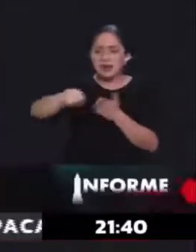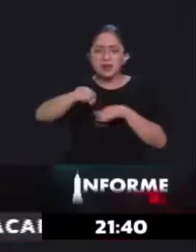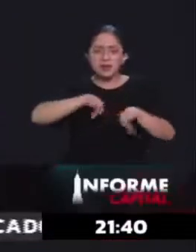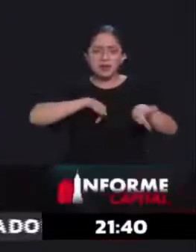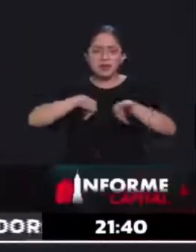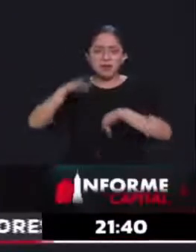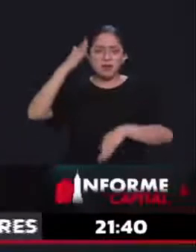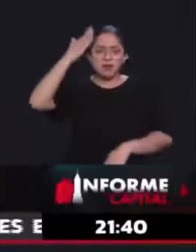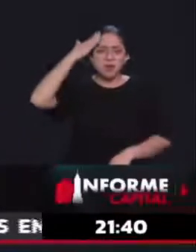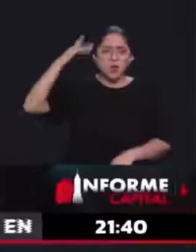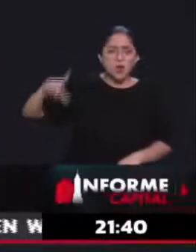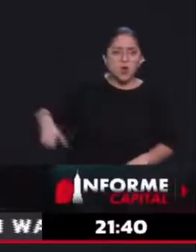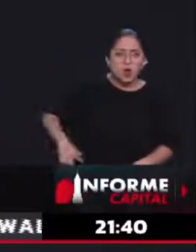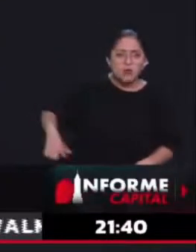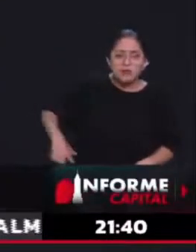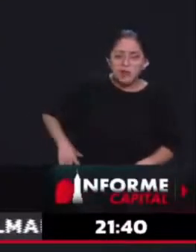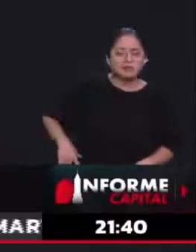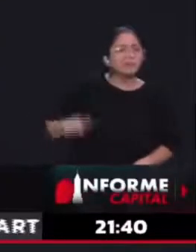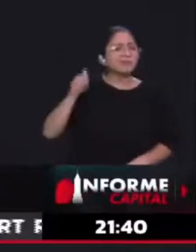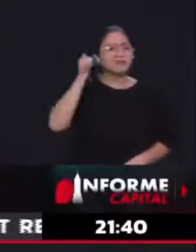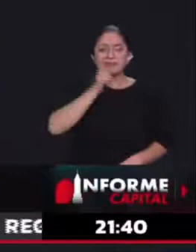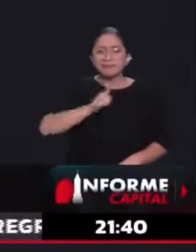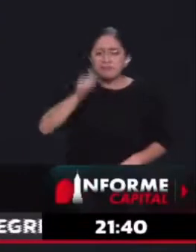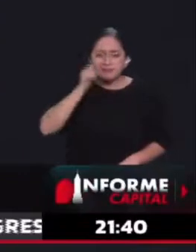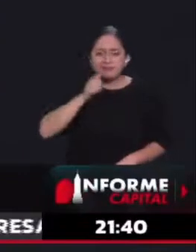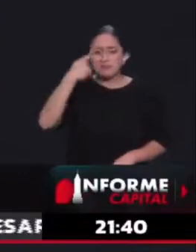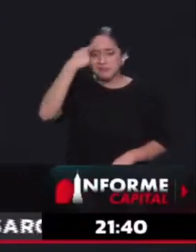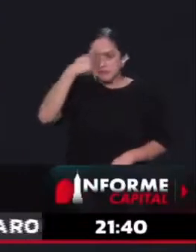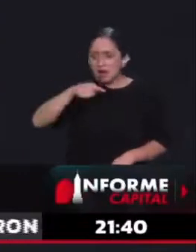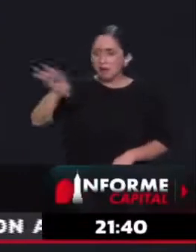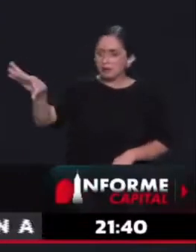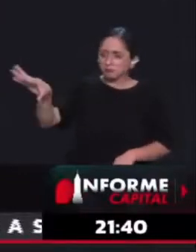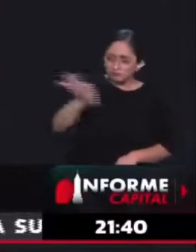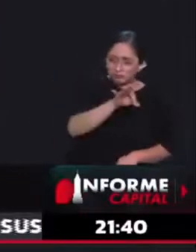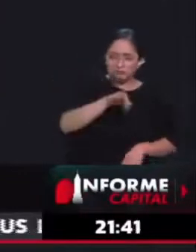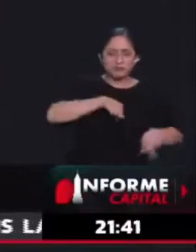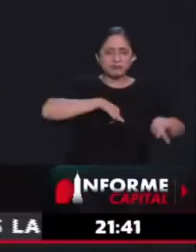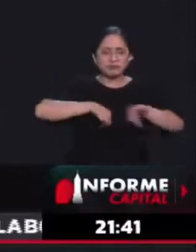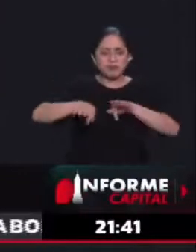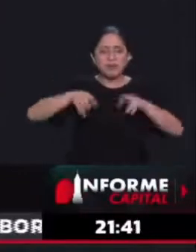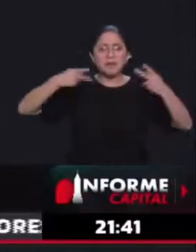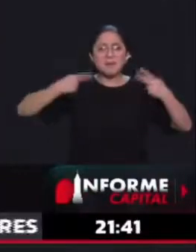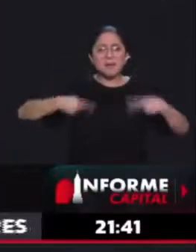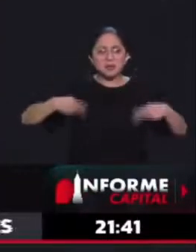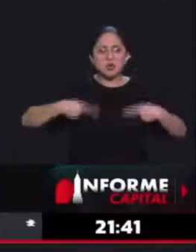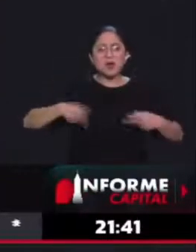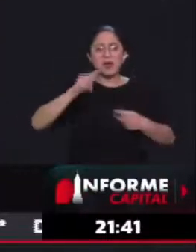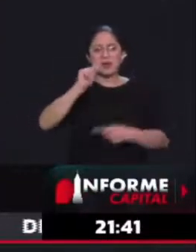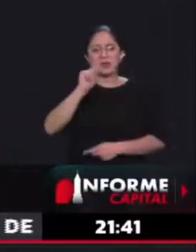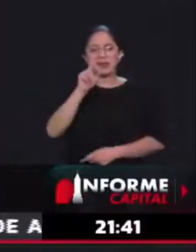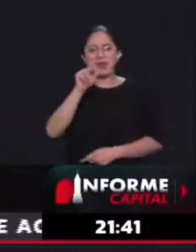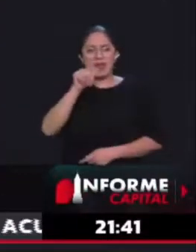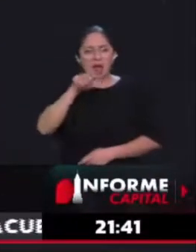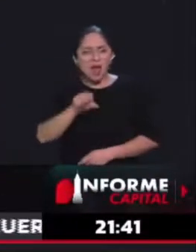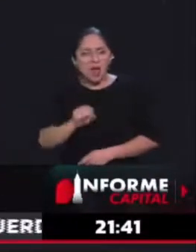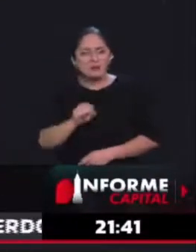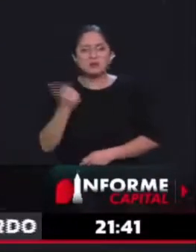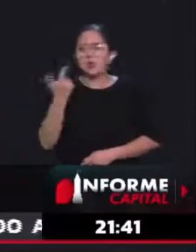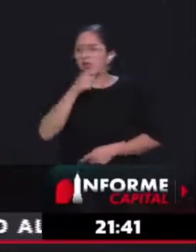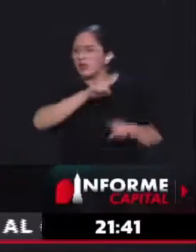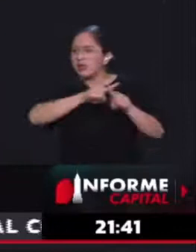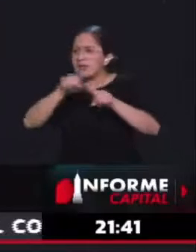tendría acciones positivas para contratar a personas trans en todo el ámbito